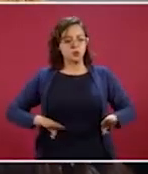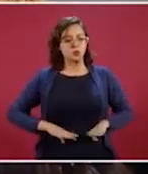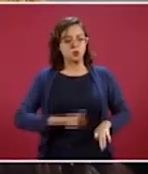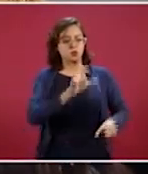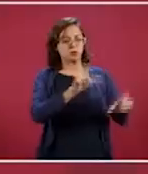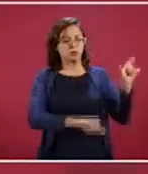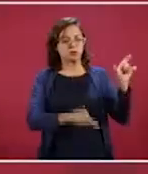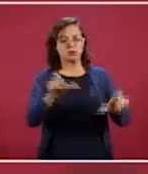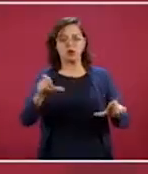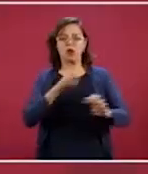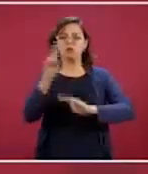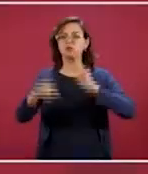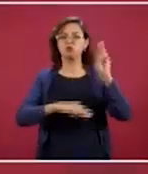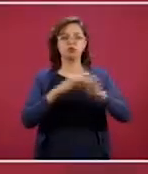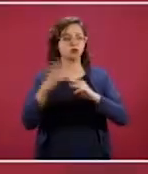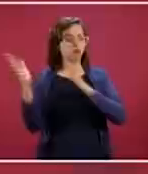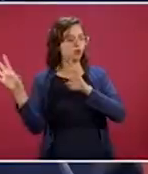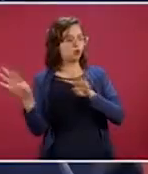en el mundo,